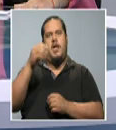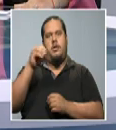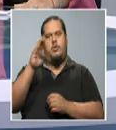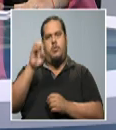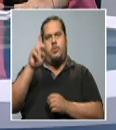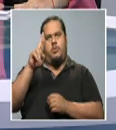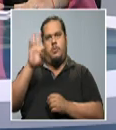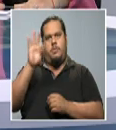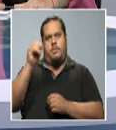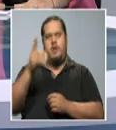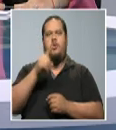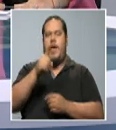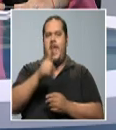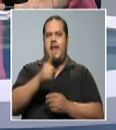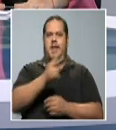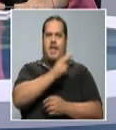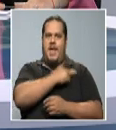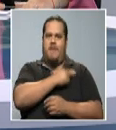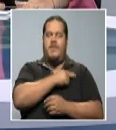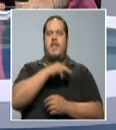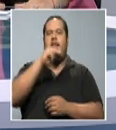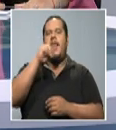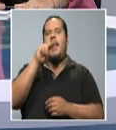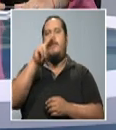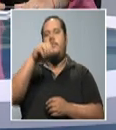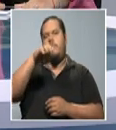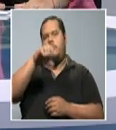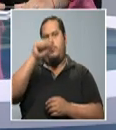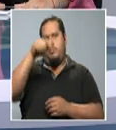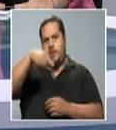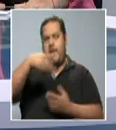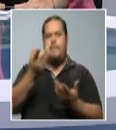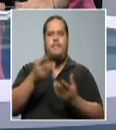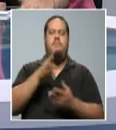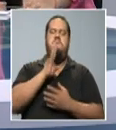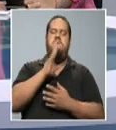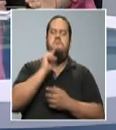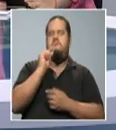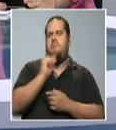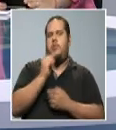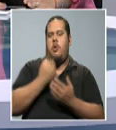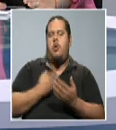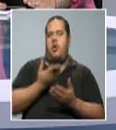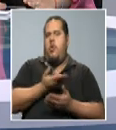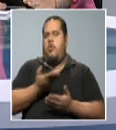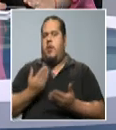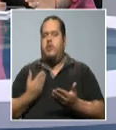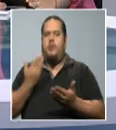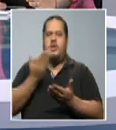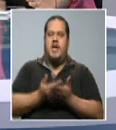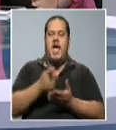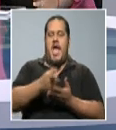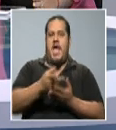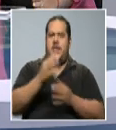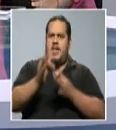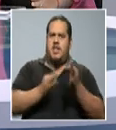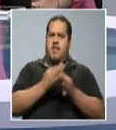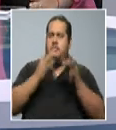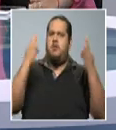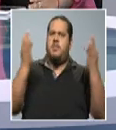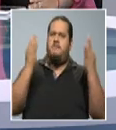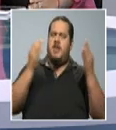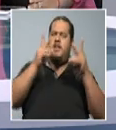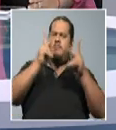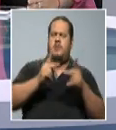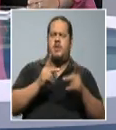su gerente de negocios de la MUCAP, para hablarnos un poco, como lo mencionaba, cuando llegan este tipo de ferias, la gente tiene muchas dudas